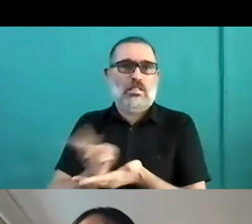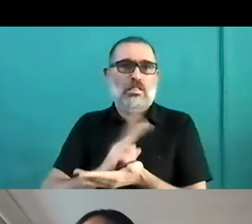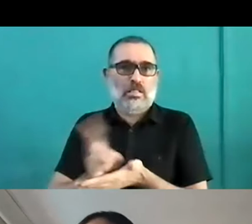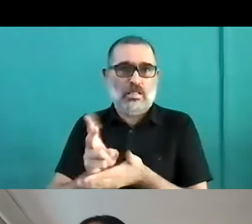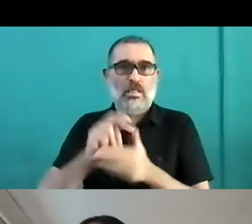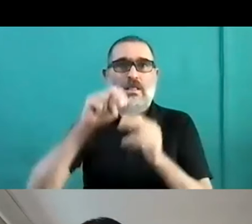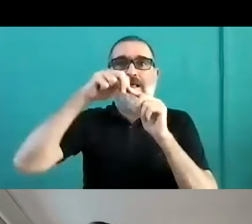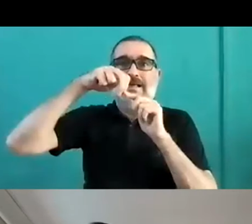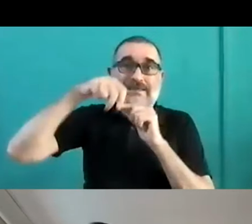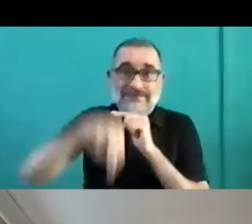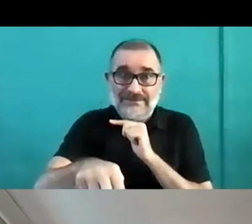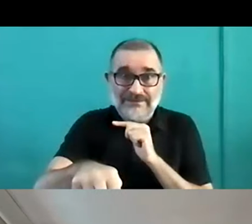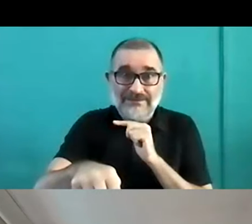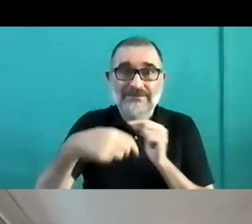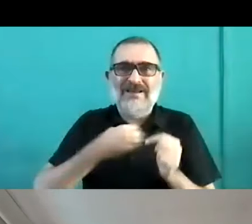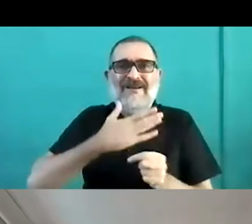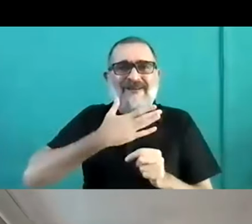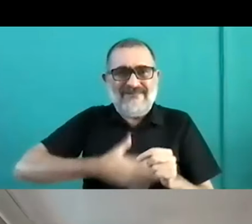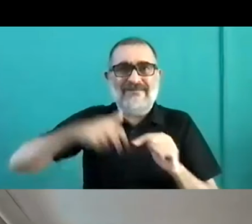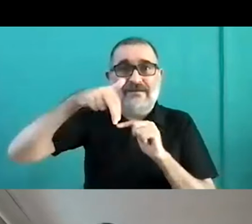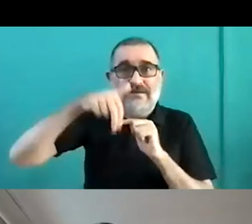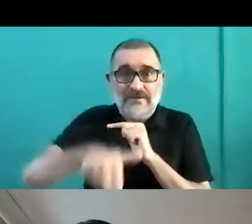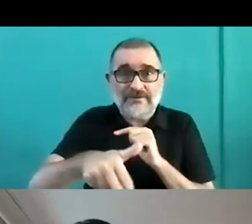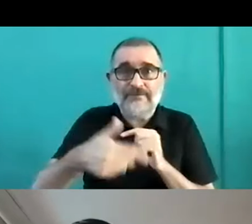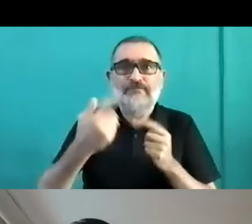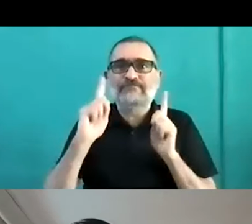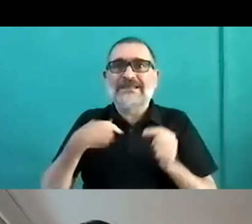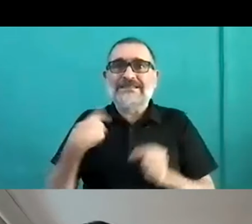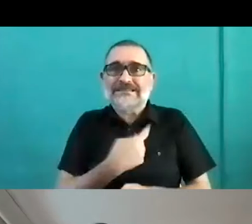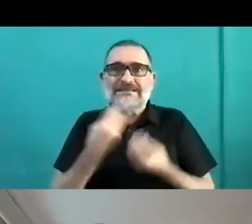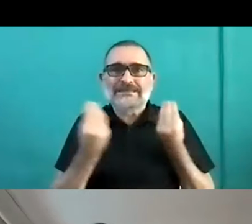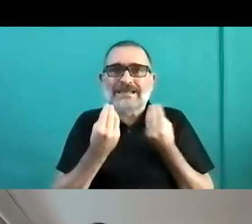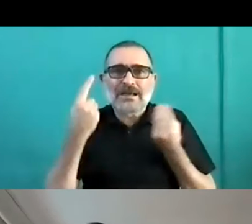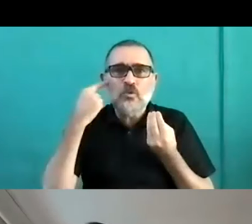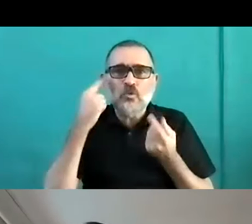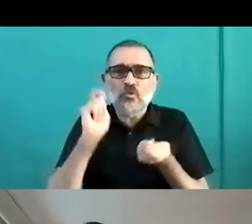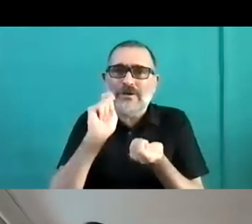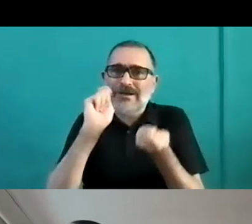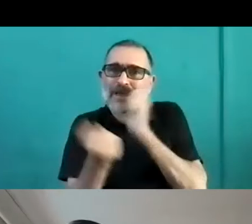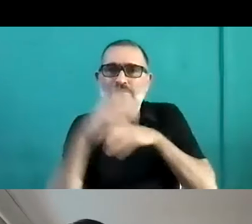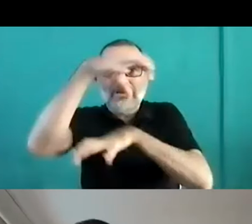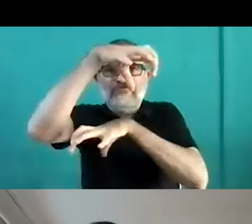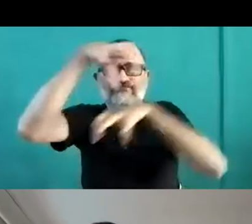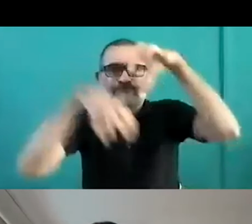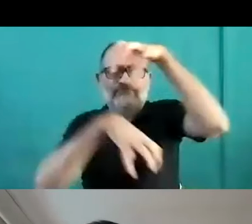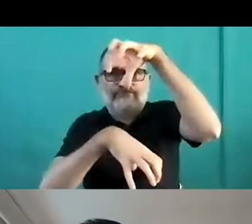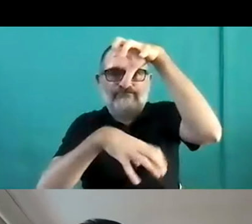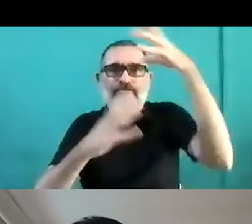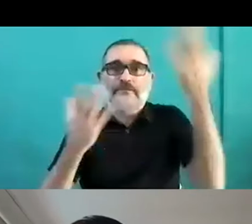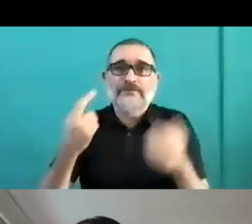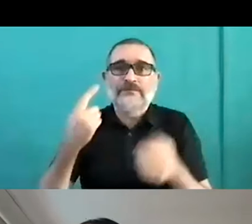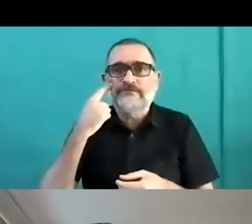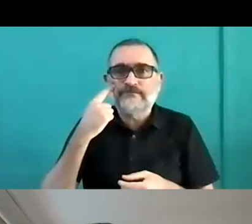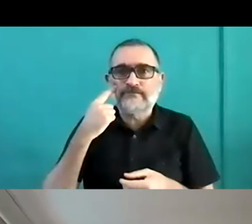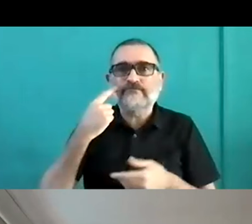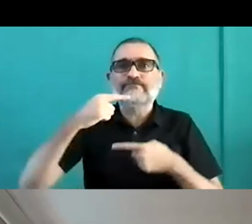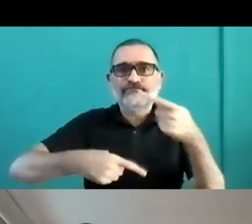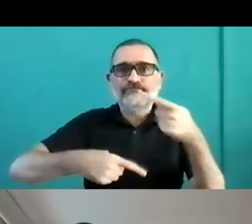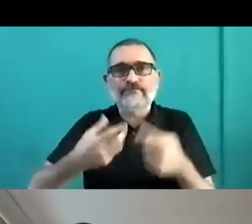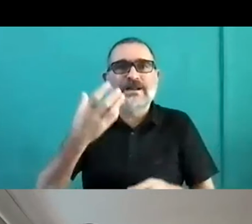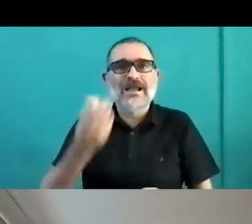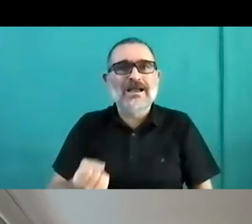de tener accidentes en las escaleras. En la casa tenemos piscina y al